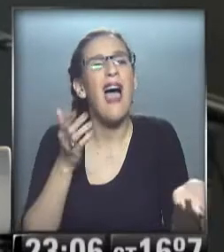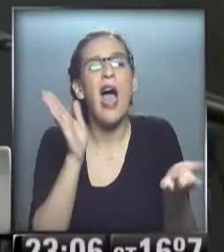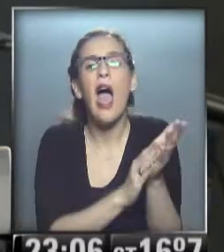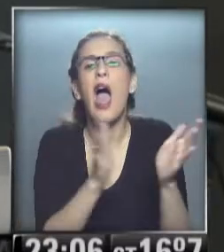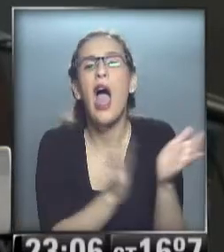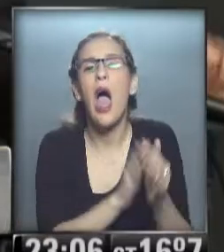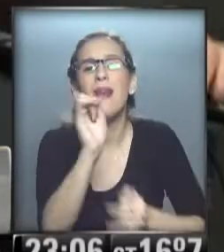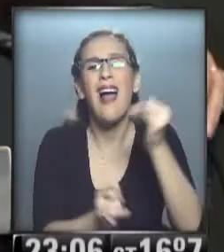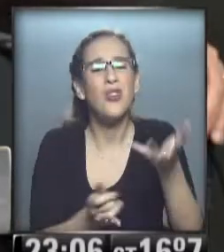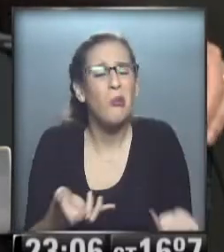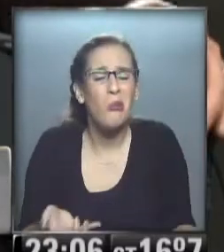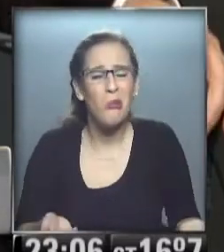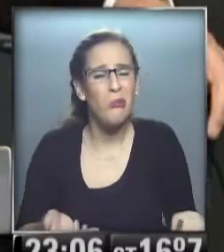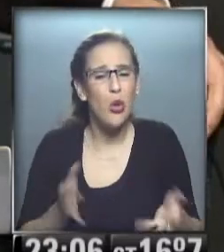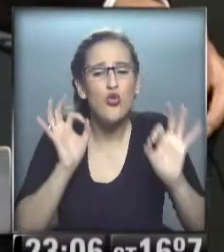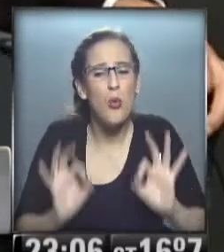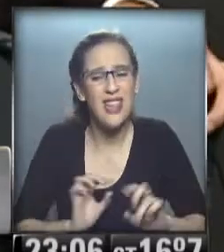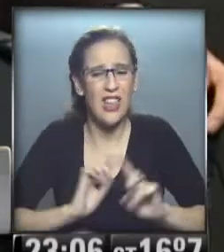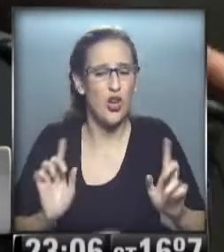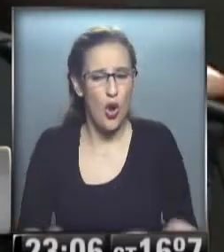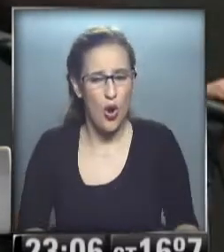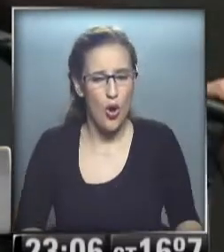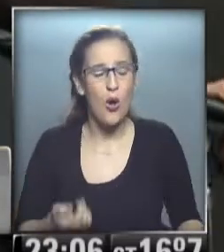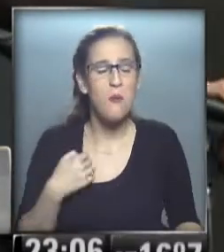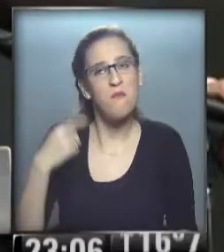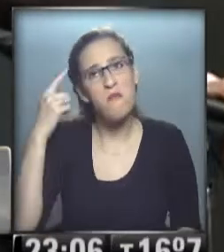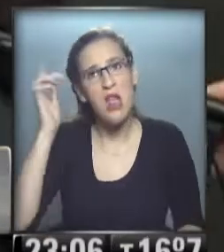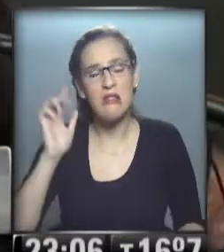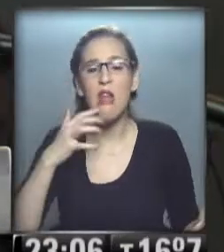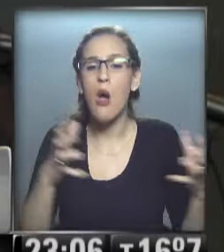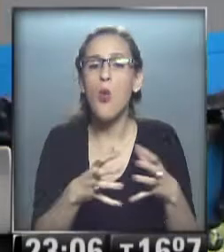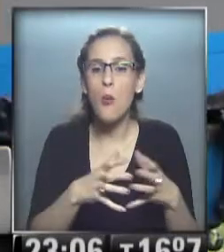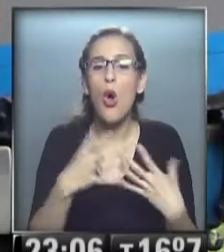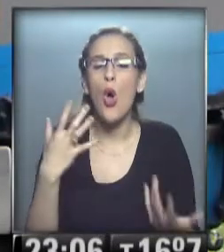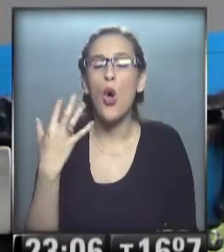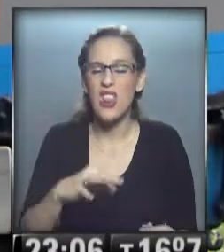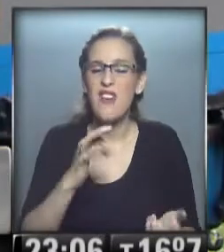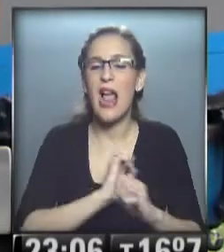que el conjunto de la comunidad esté esclarecida.